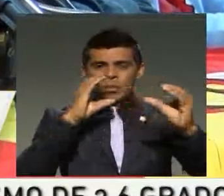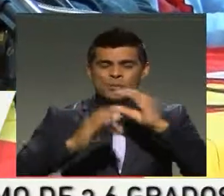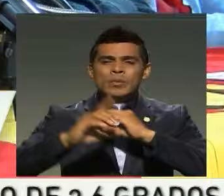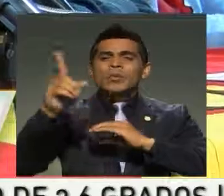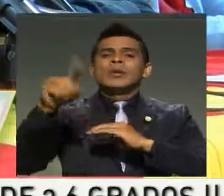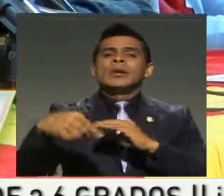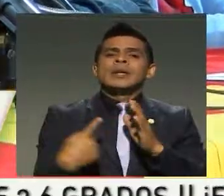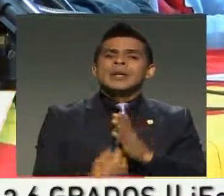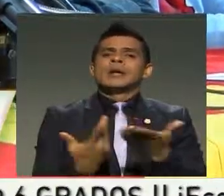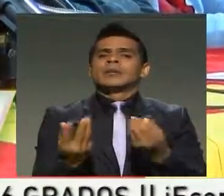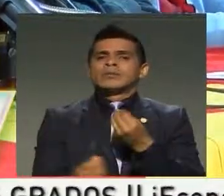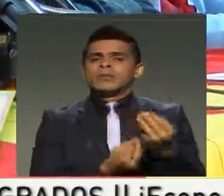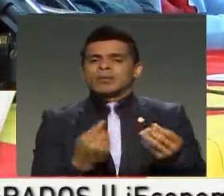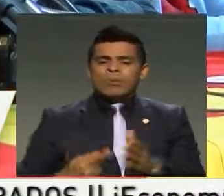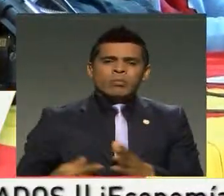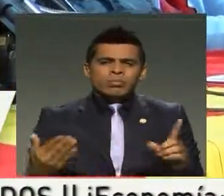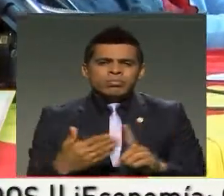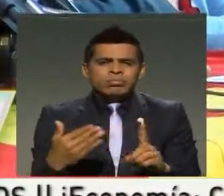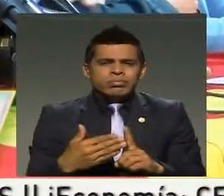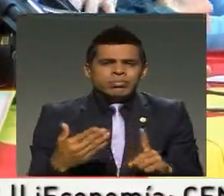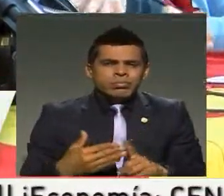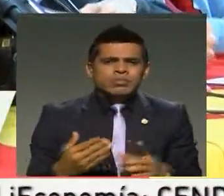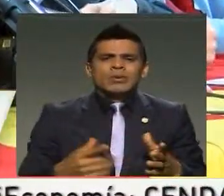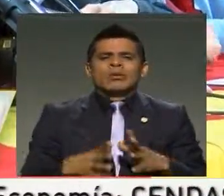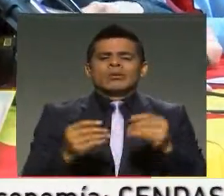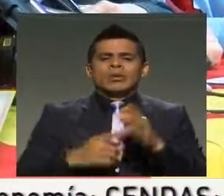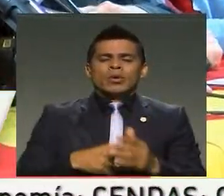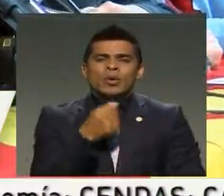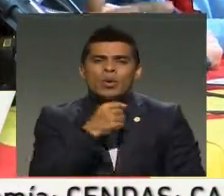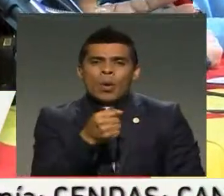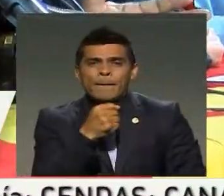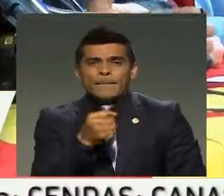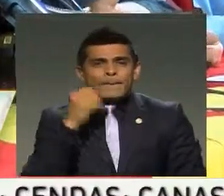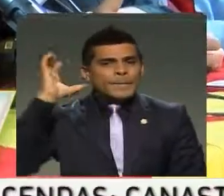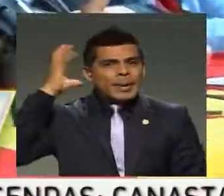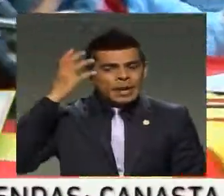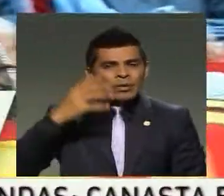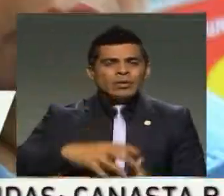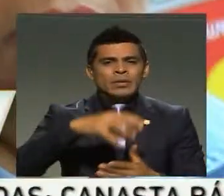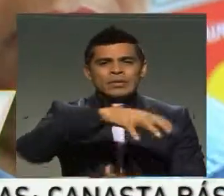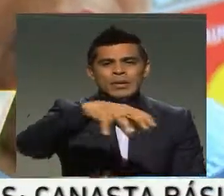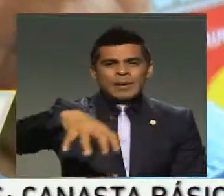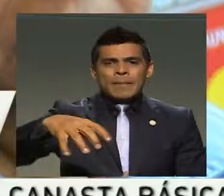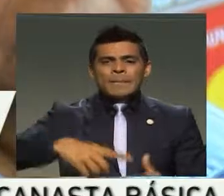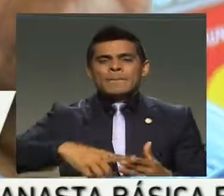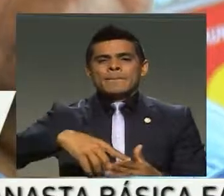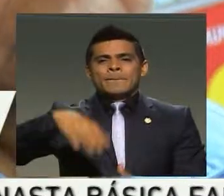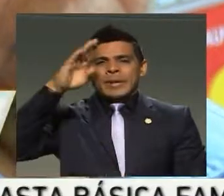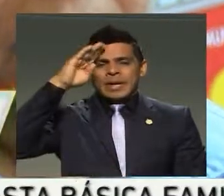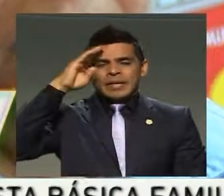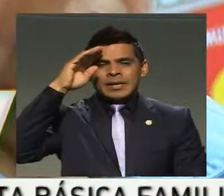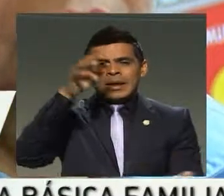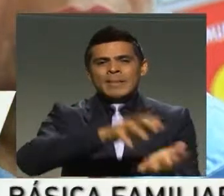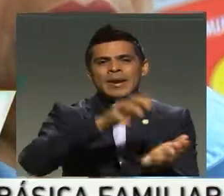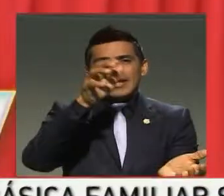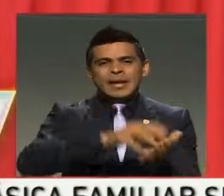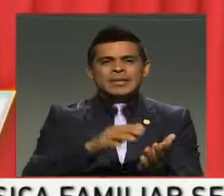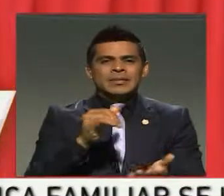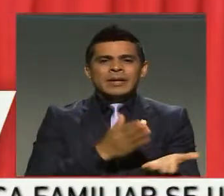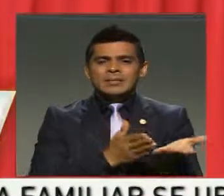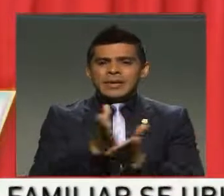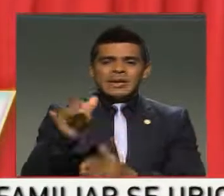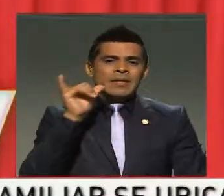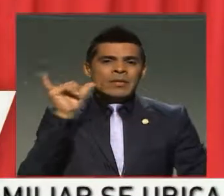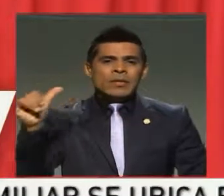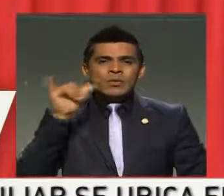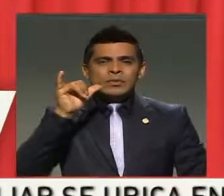a rectificar las acciones que han tomado contra los comunicadores en los estados Barinas y Margarita, si no seguirán denunciando